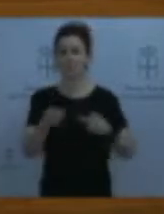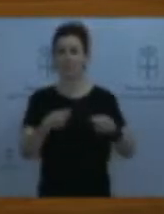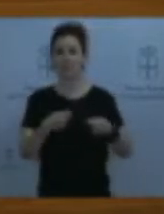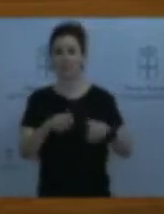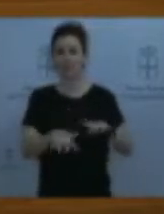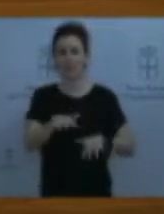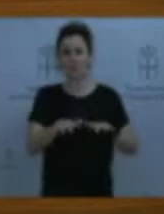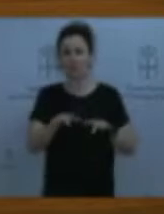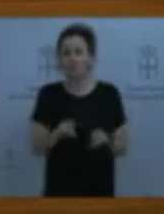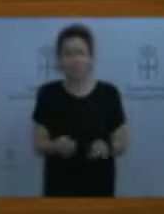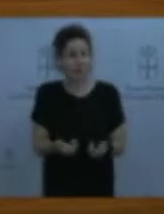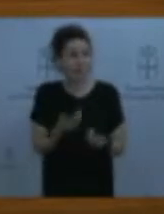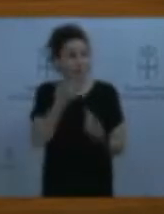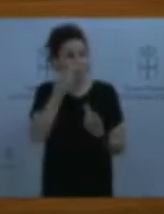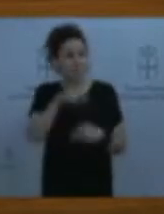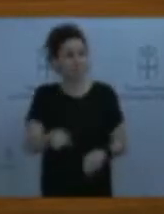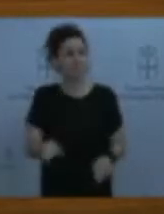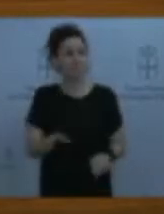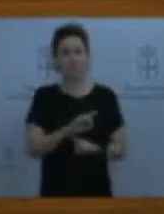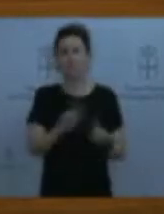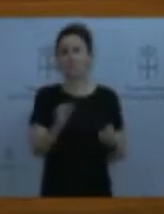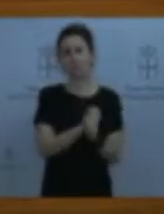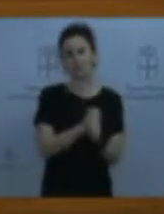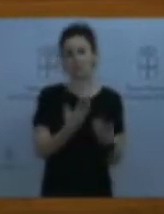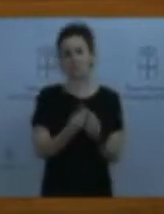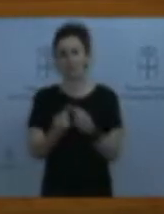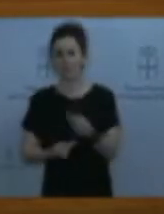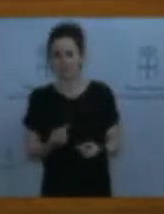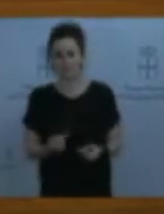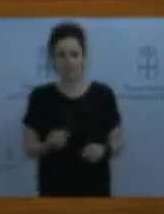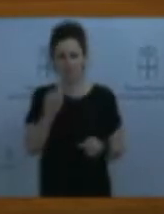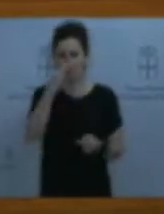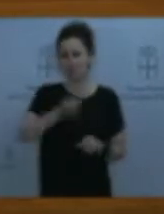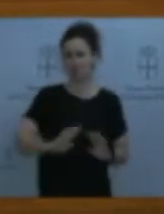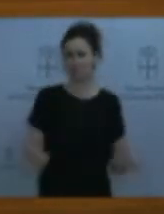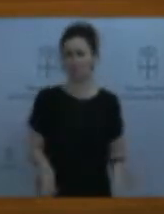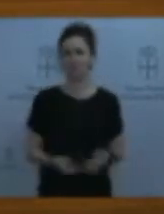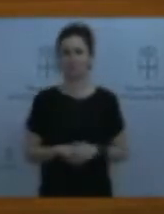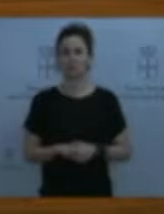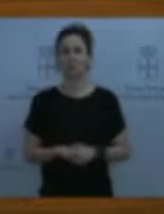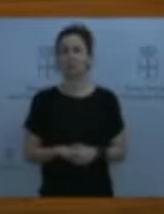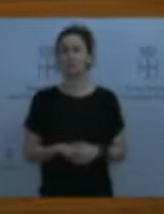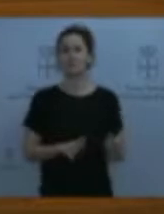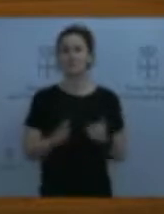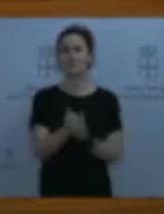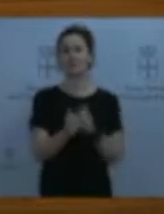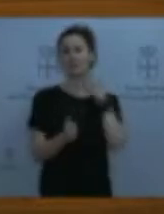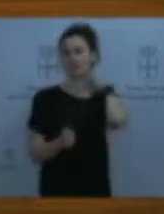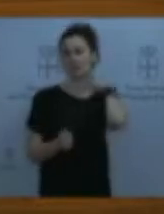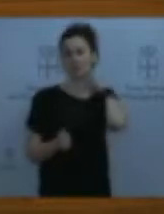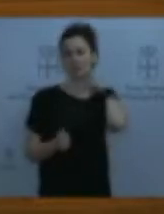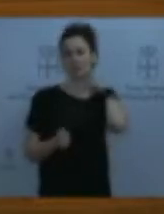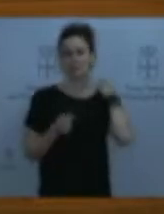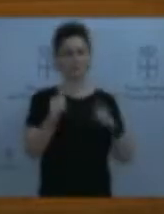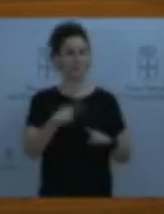territorial, al mercado no le preocupa conciliar la vida laboral con la vida familiar y no es su prioridad ni mucho menos el bien común y